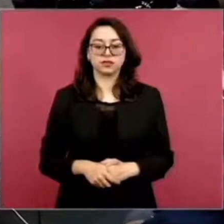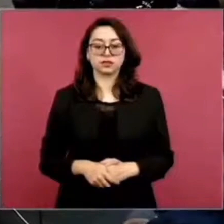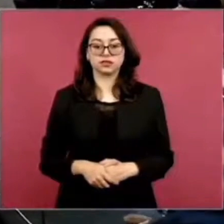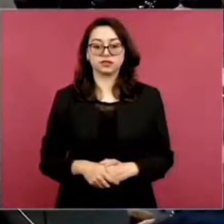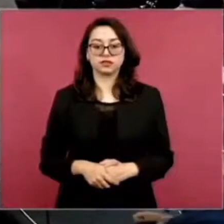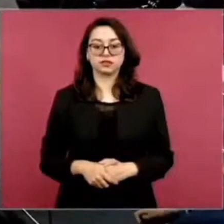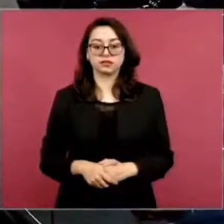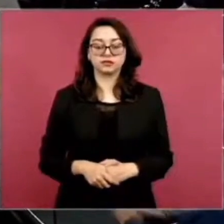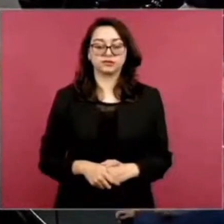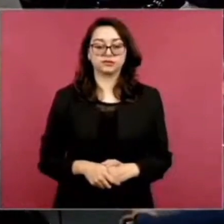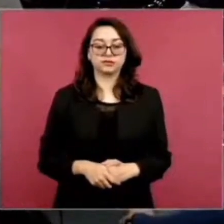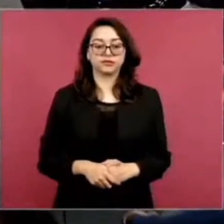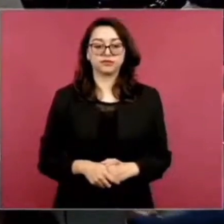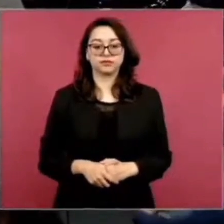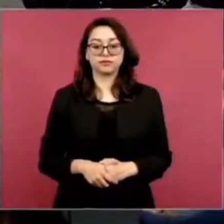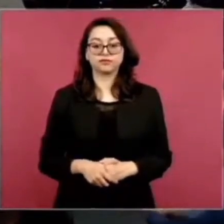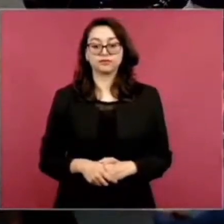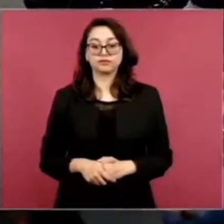9 meses.